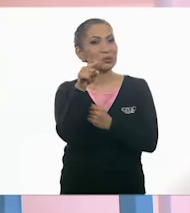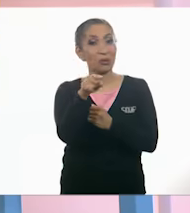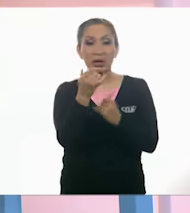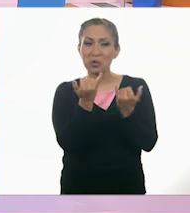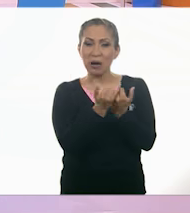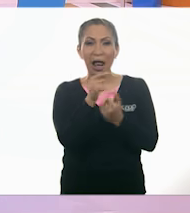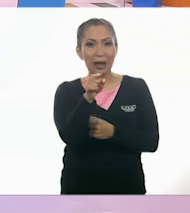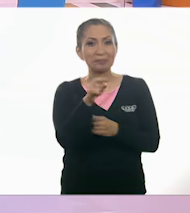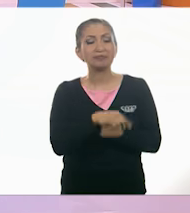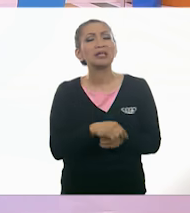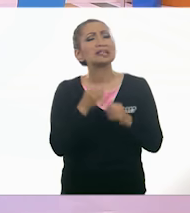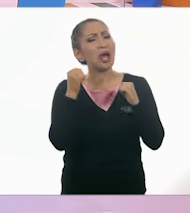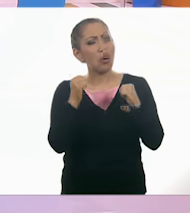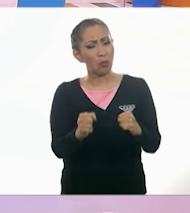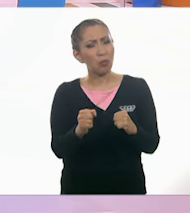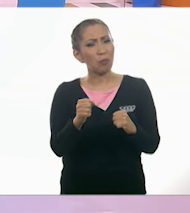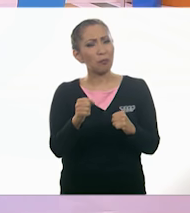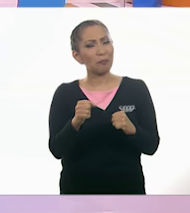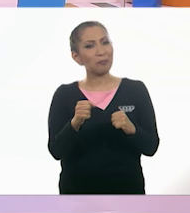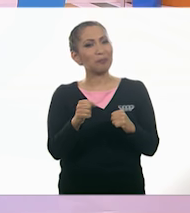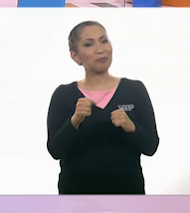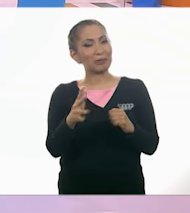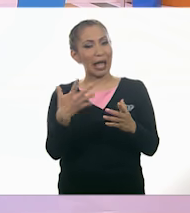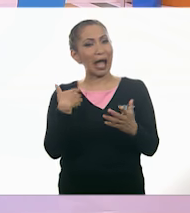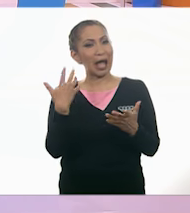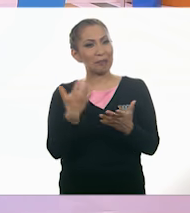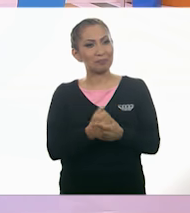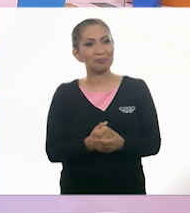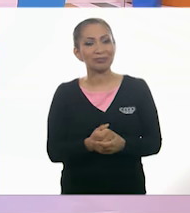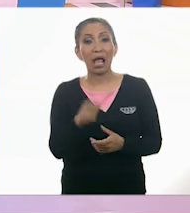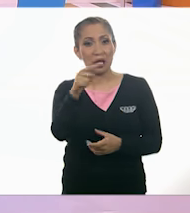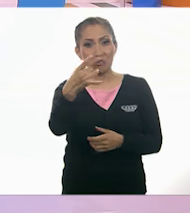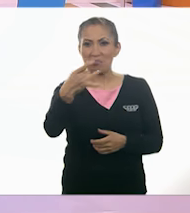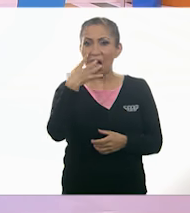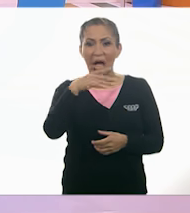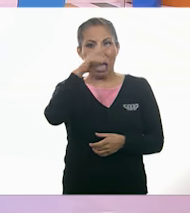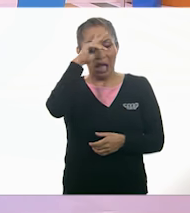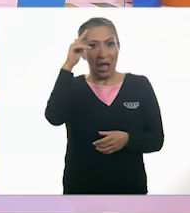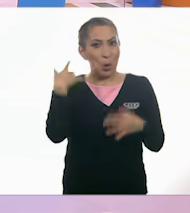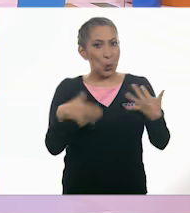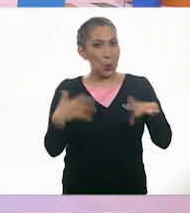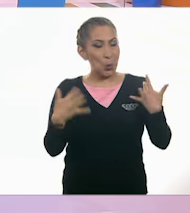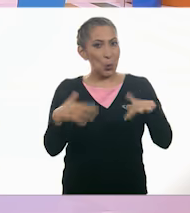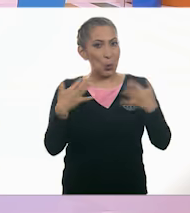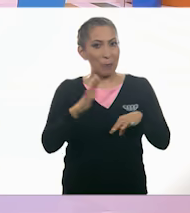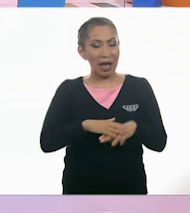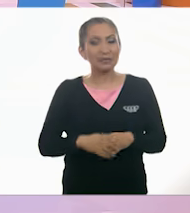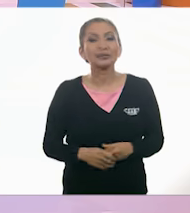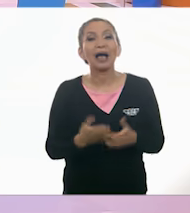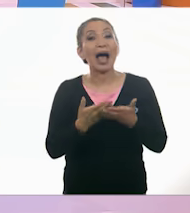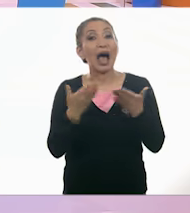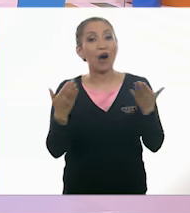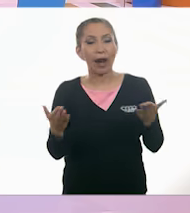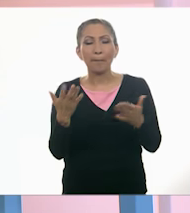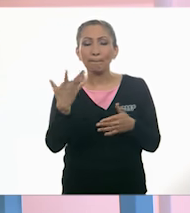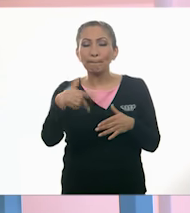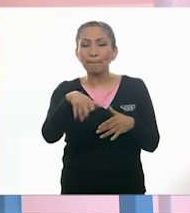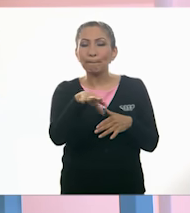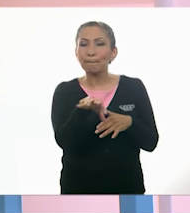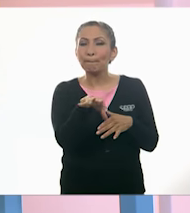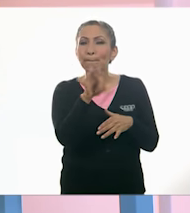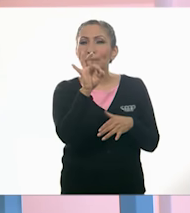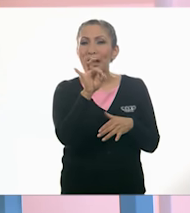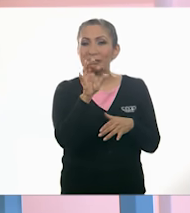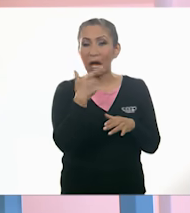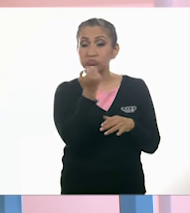que tú. Claro que sí. Y seguramente te han de ganar. Yo creo que ellos me ganan. Ok. Entonces, ahora vamos a encontrar, ya